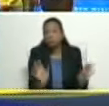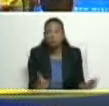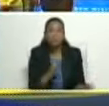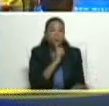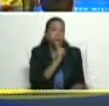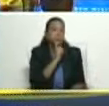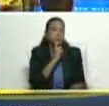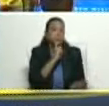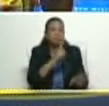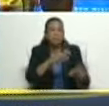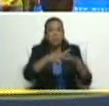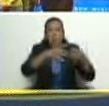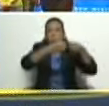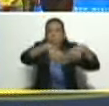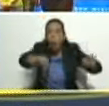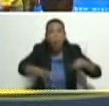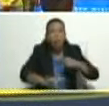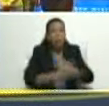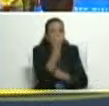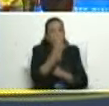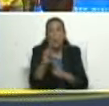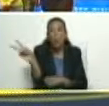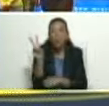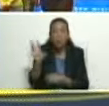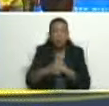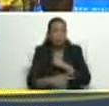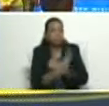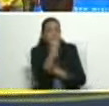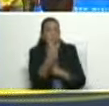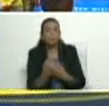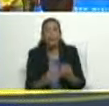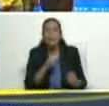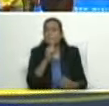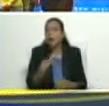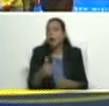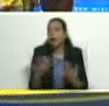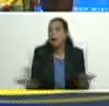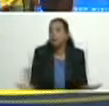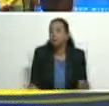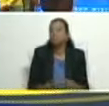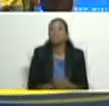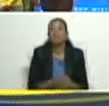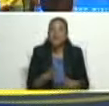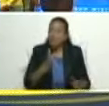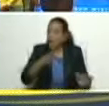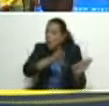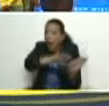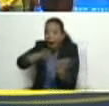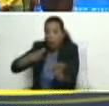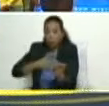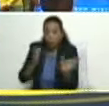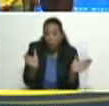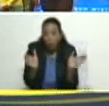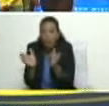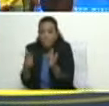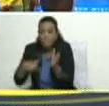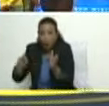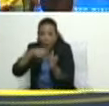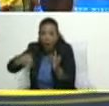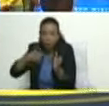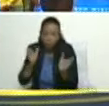en la ignominia, en la traición a la patria, en el daño al pueblo. Acá nosotros y